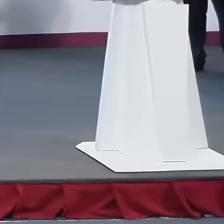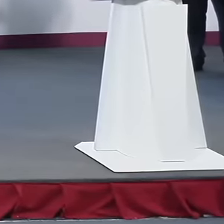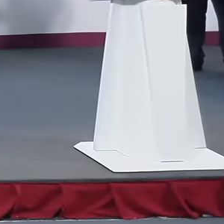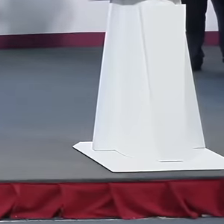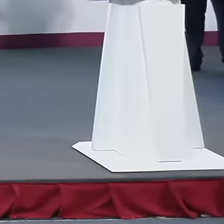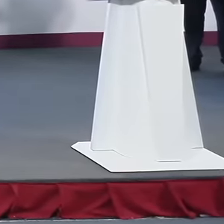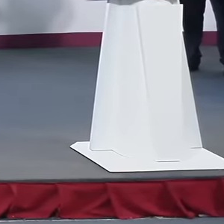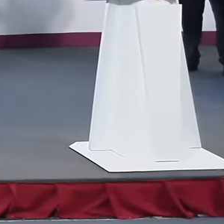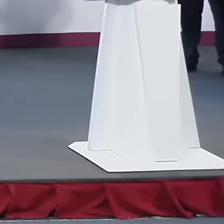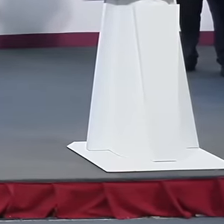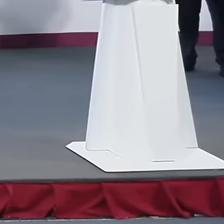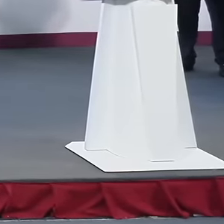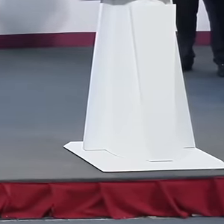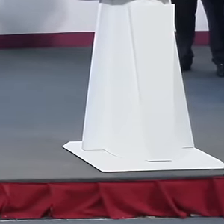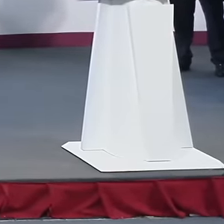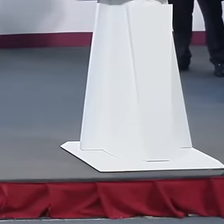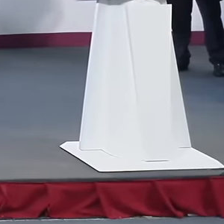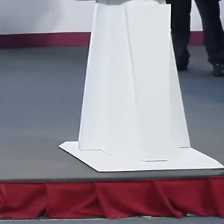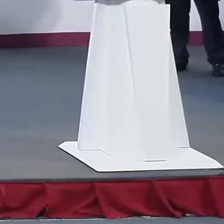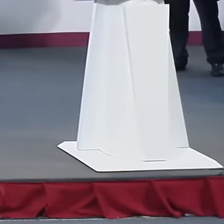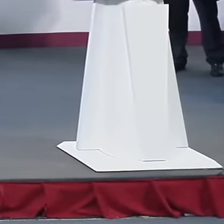Voy a subir un poquito su manga.